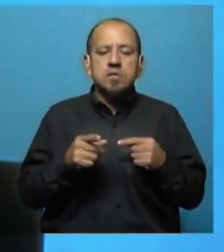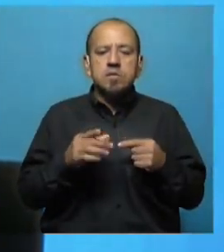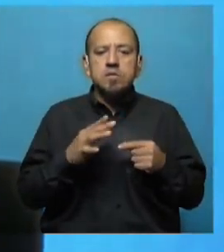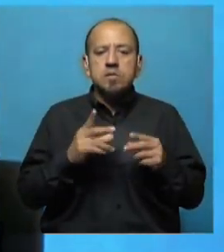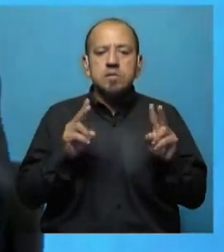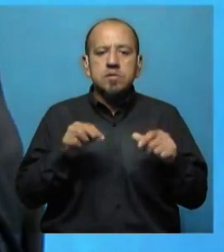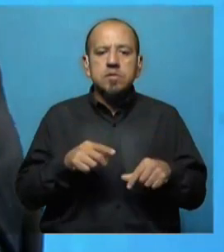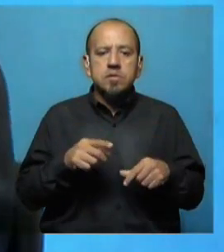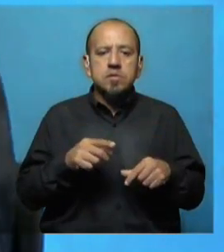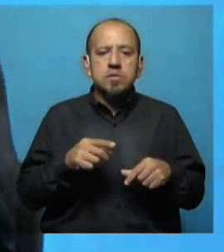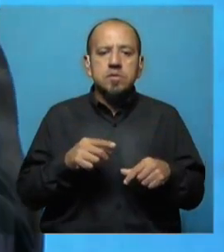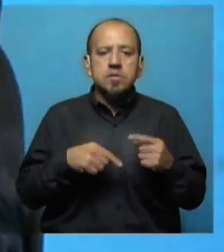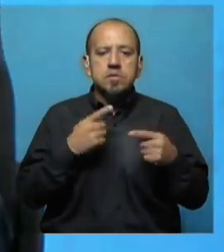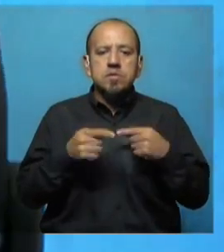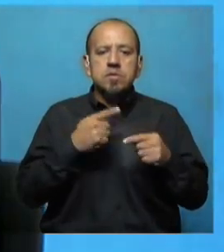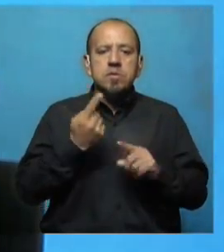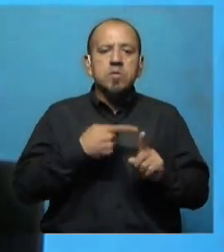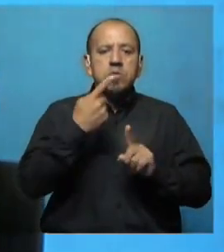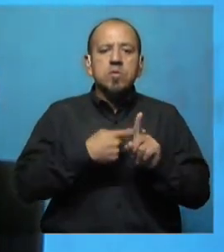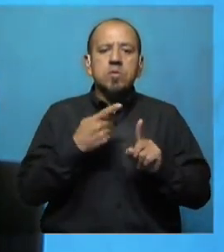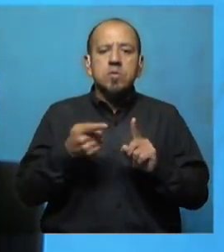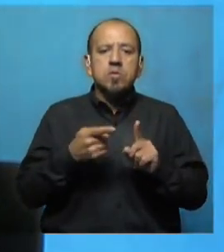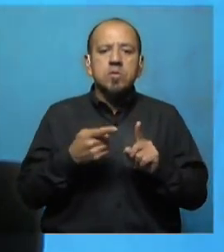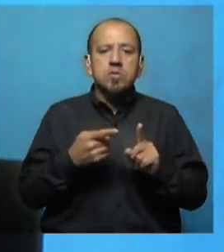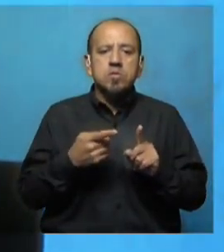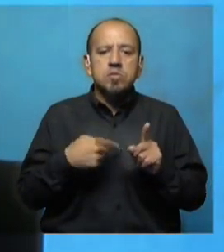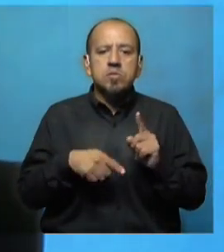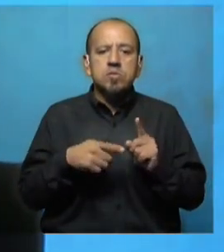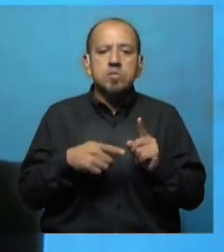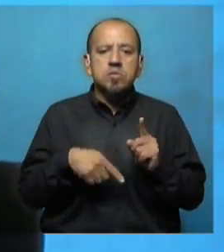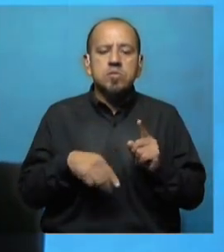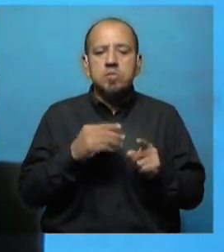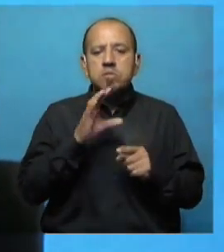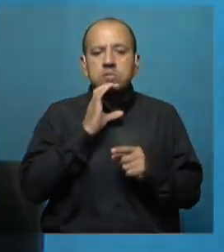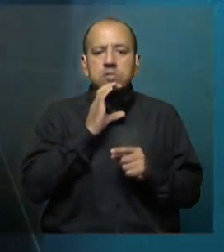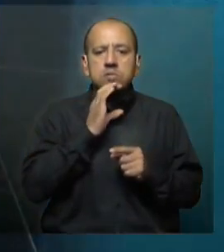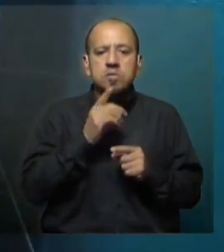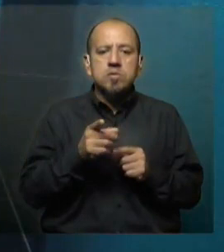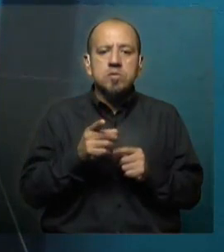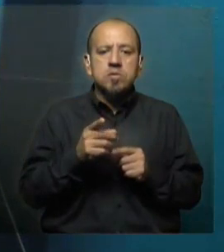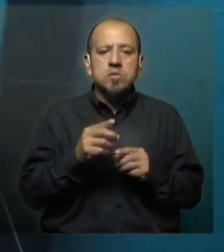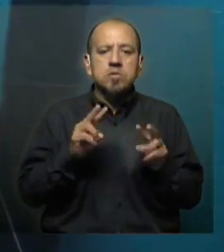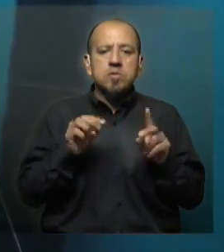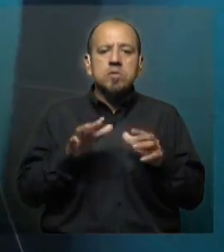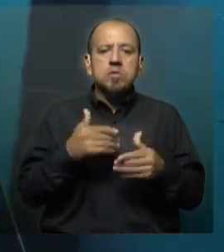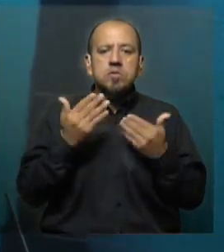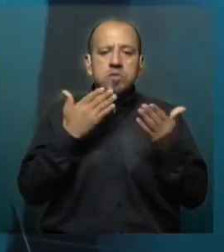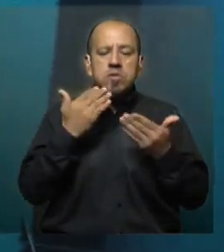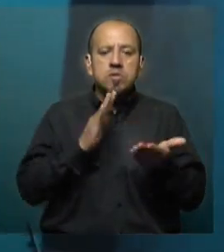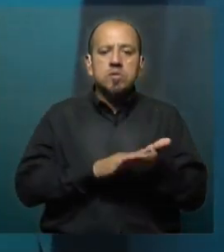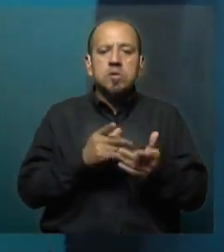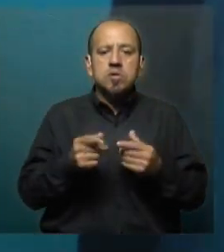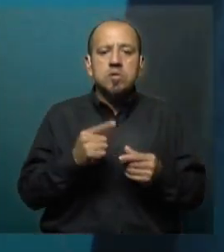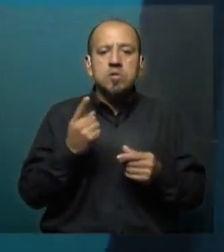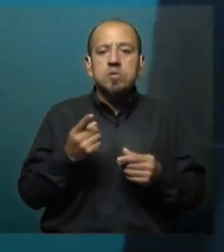este durante Bueno un mes el humor y las y sobre todo de lo que se habla porque prácticamente